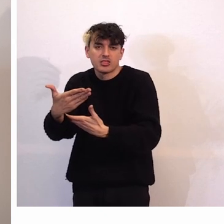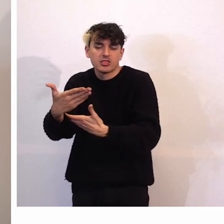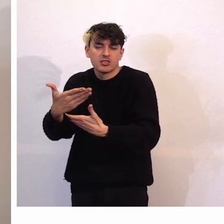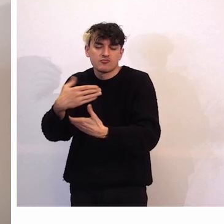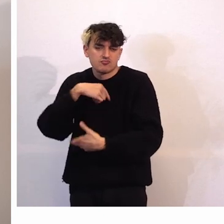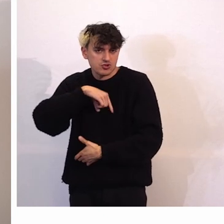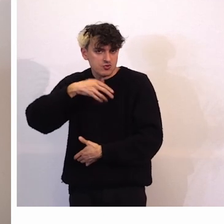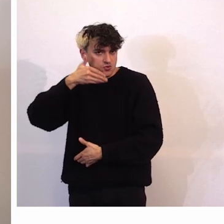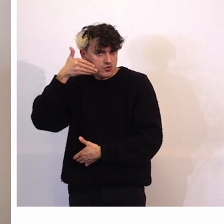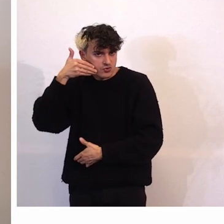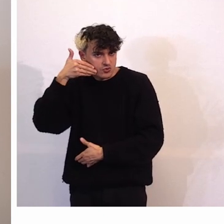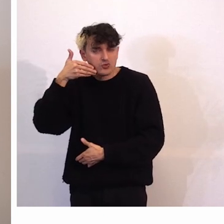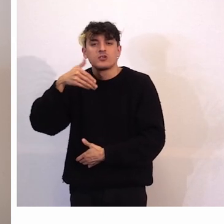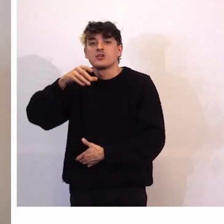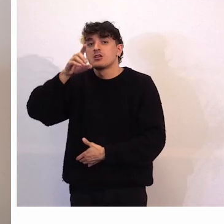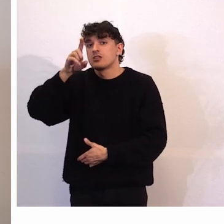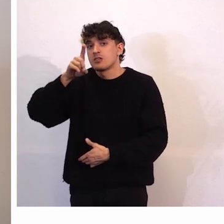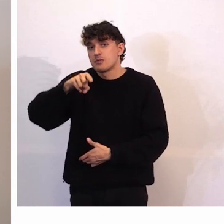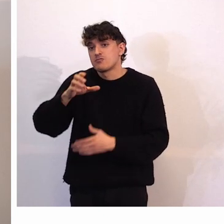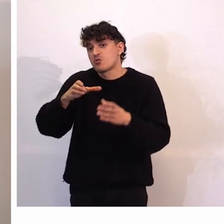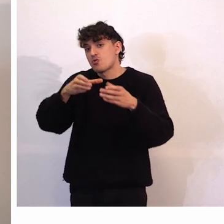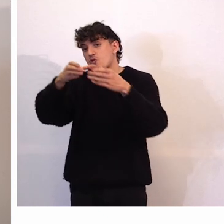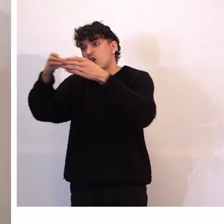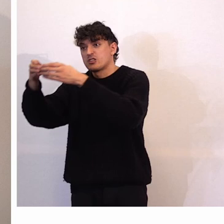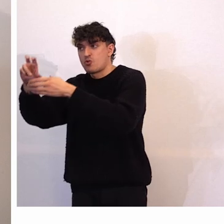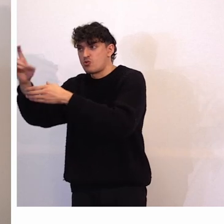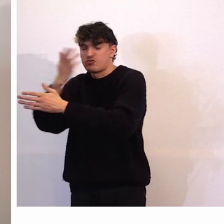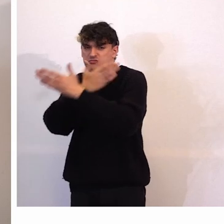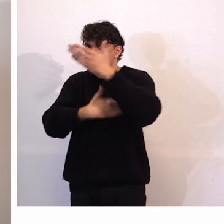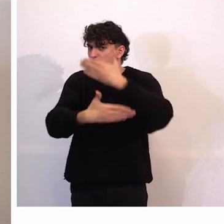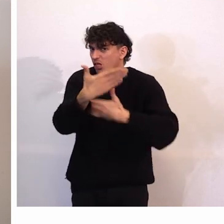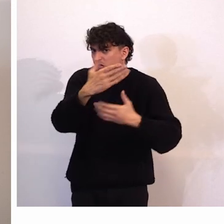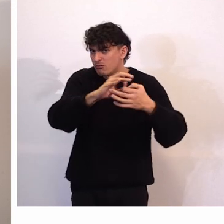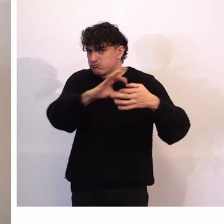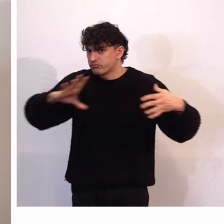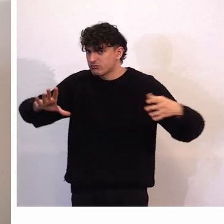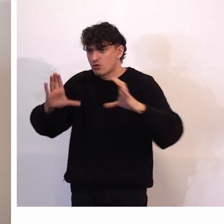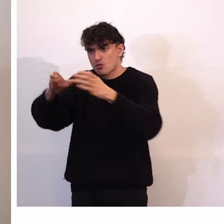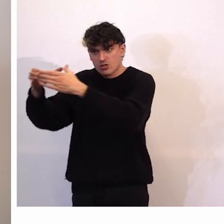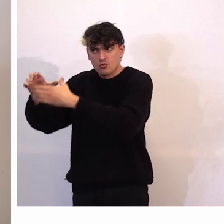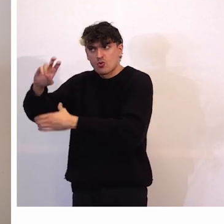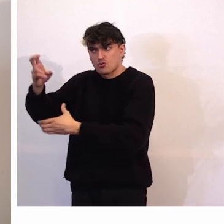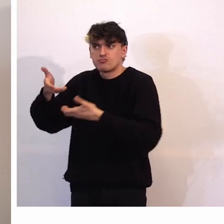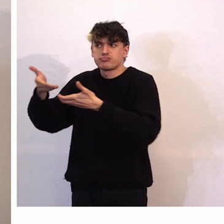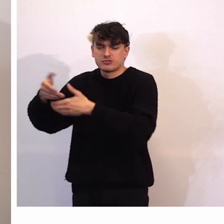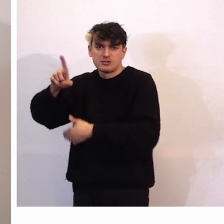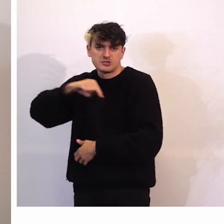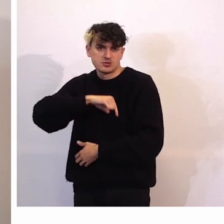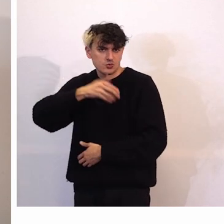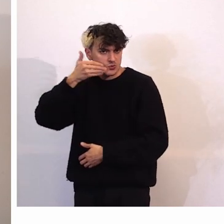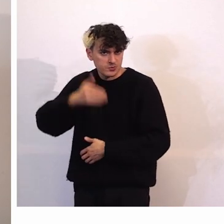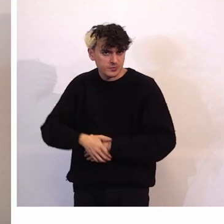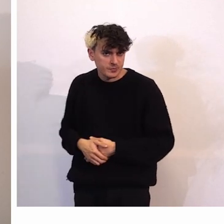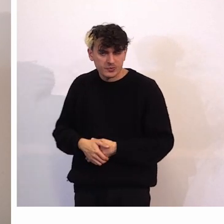y a otros colectivos que no tienen nada que ver con la discapacidad. Muchas gracias.